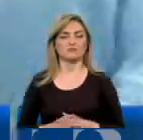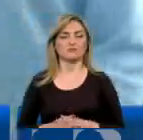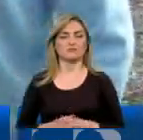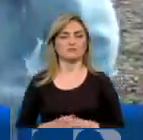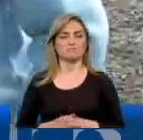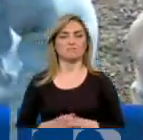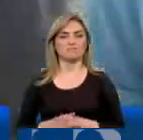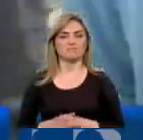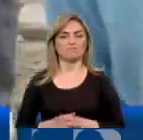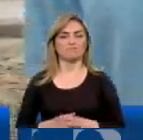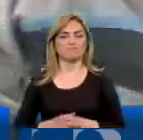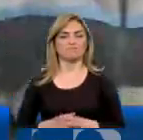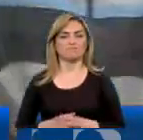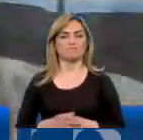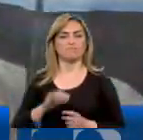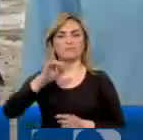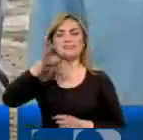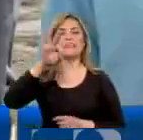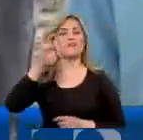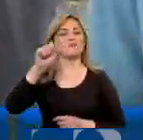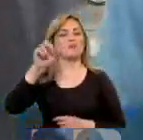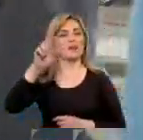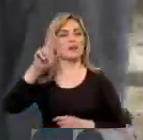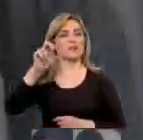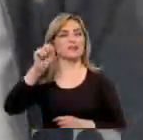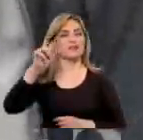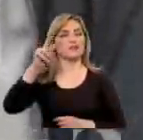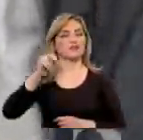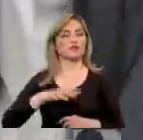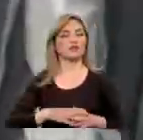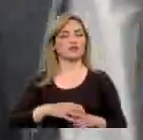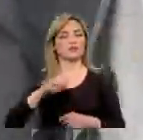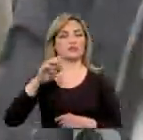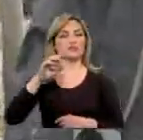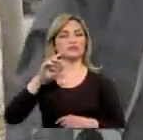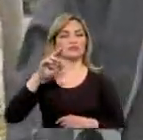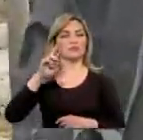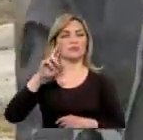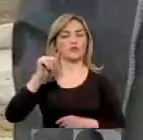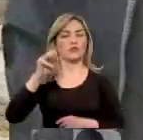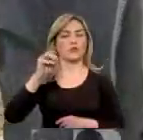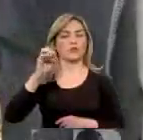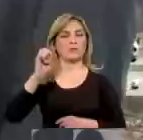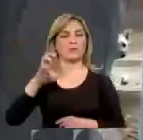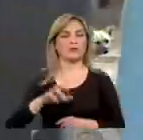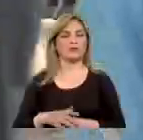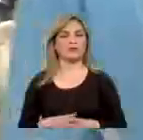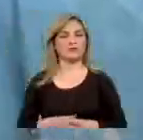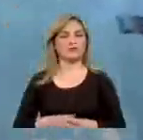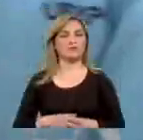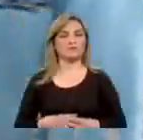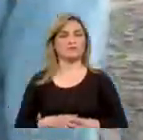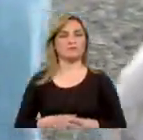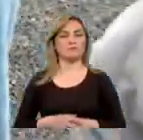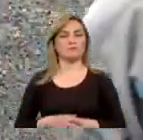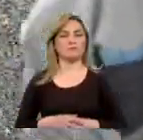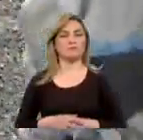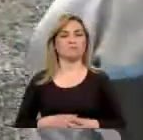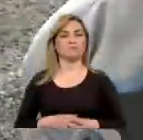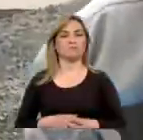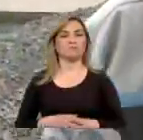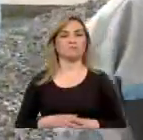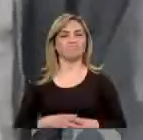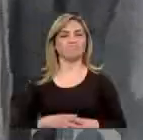Jefferson, Doménica, Rommel, Marlon. ¿Cómo están las clases virtuales? ¿Te gustan o no te gustan? Más o menos. ¿Y a ti te gustan las clases virtuales o no?